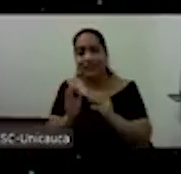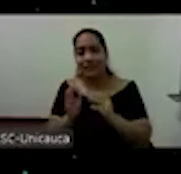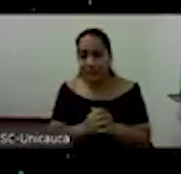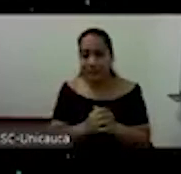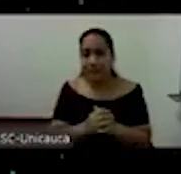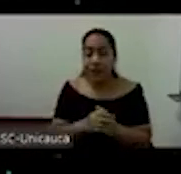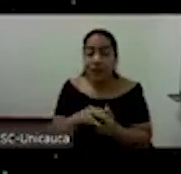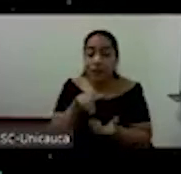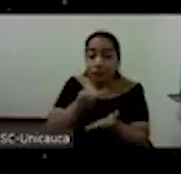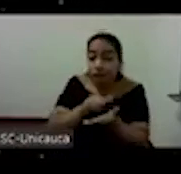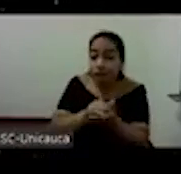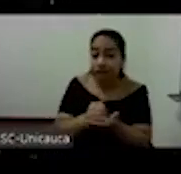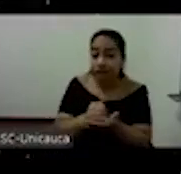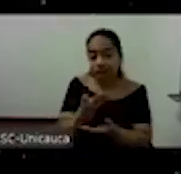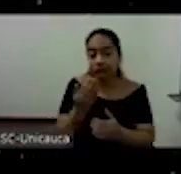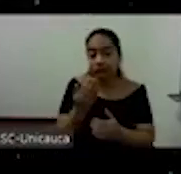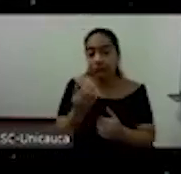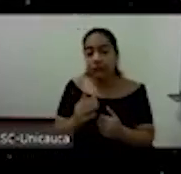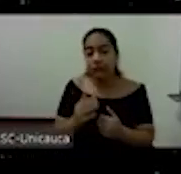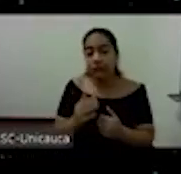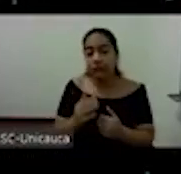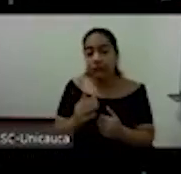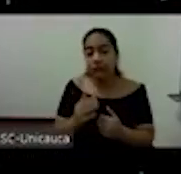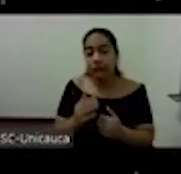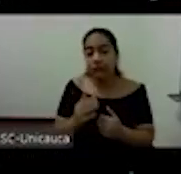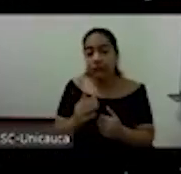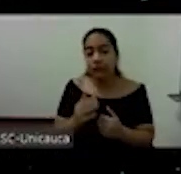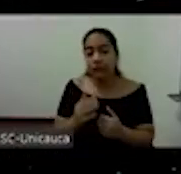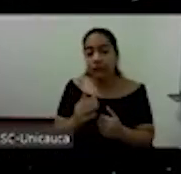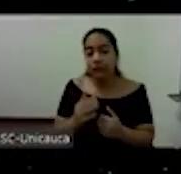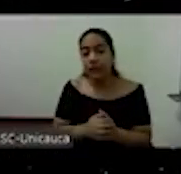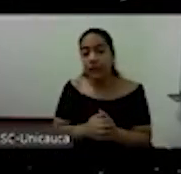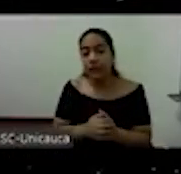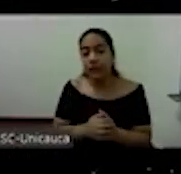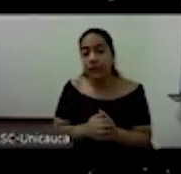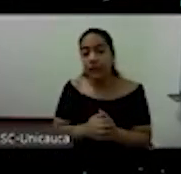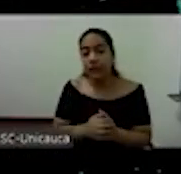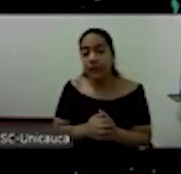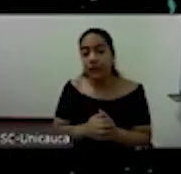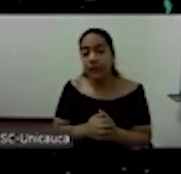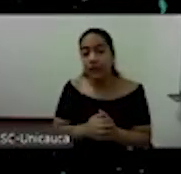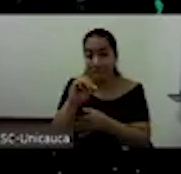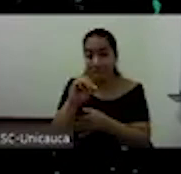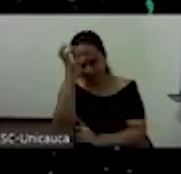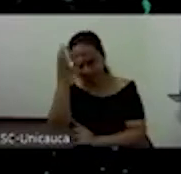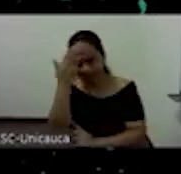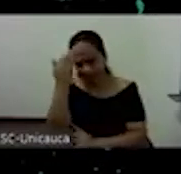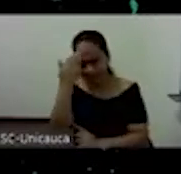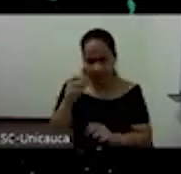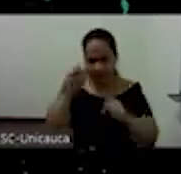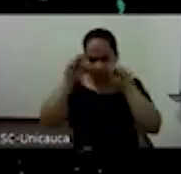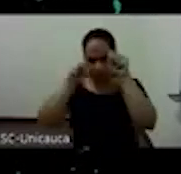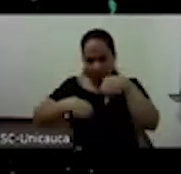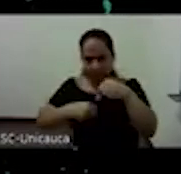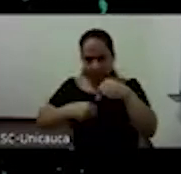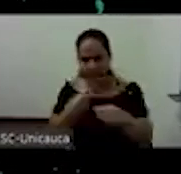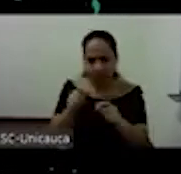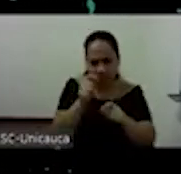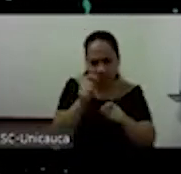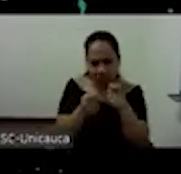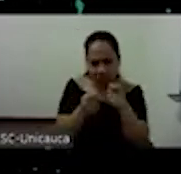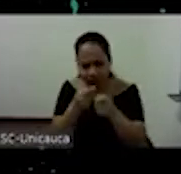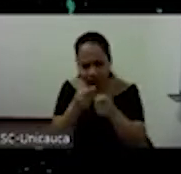De esta manera, la mujer mapuche es especialista en tejidos y tiene la capacidad de diseñarlos en su mente